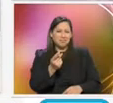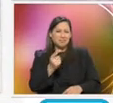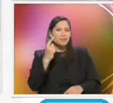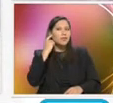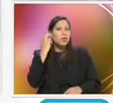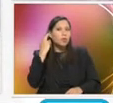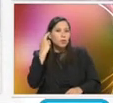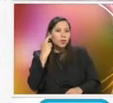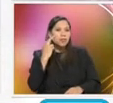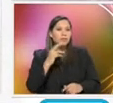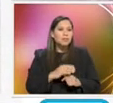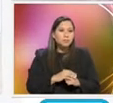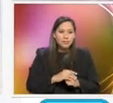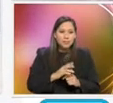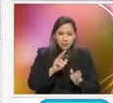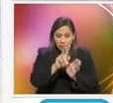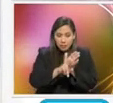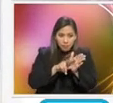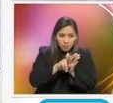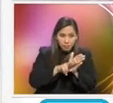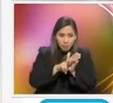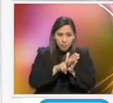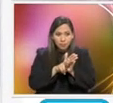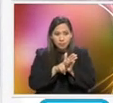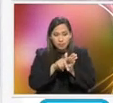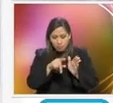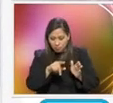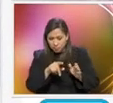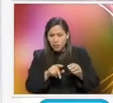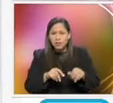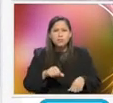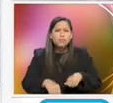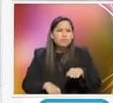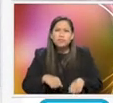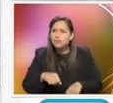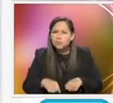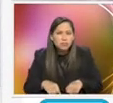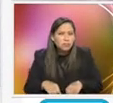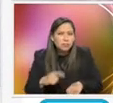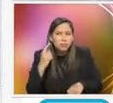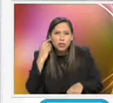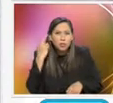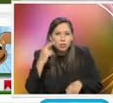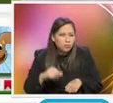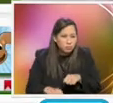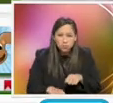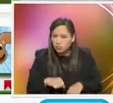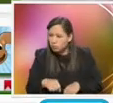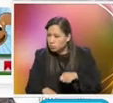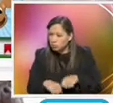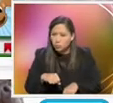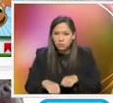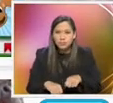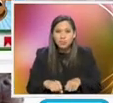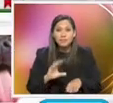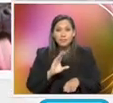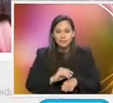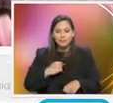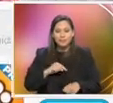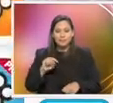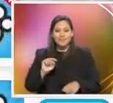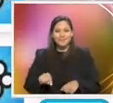¿En tiempo real? Te permite mandar video y audio. Tu perro se acerca cuando escucha el ruido, pero lo mejor de todo es que te permite apretar un